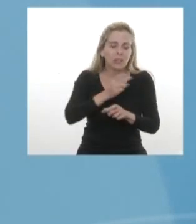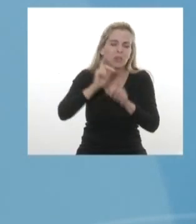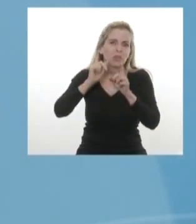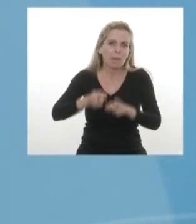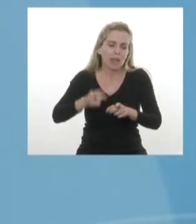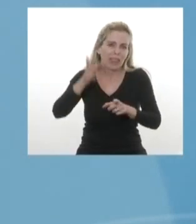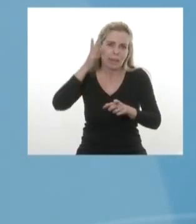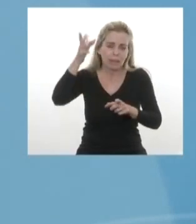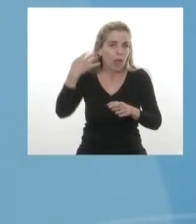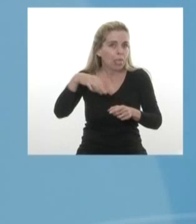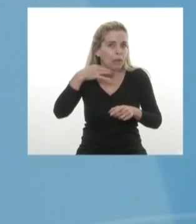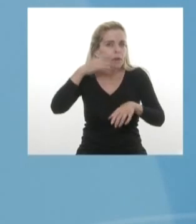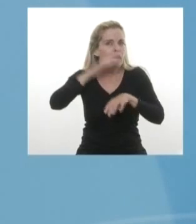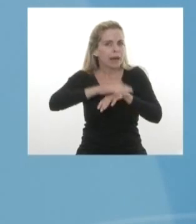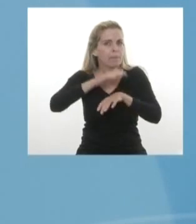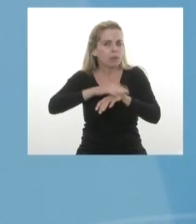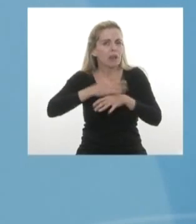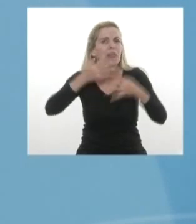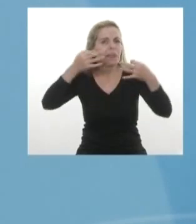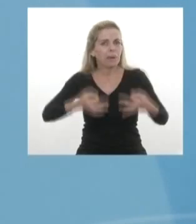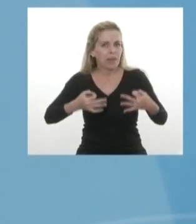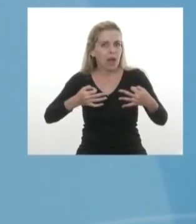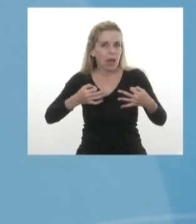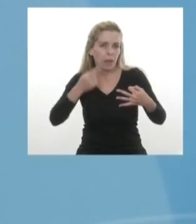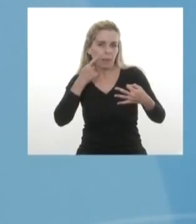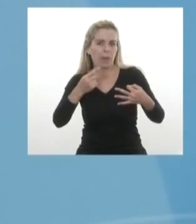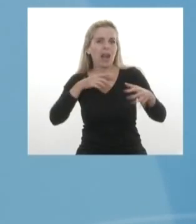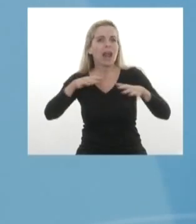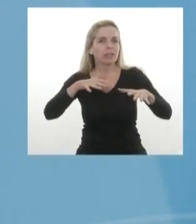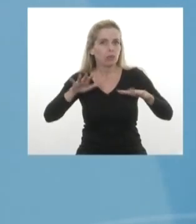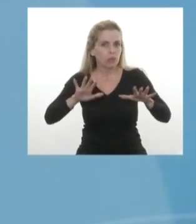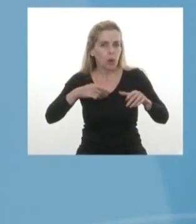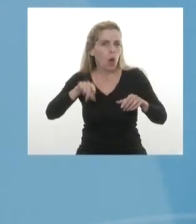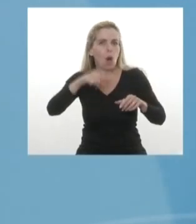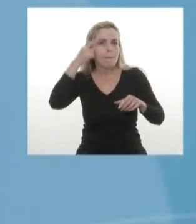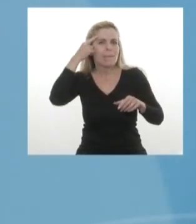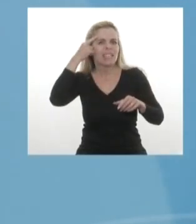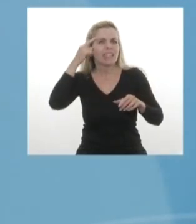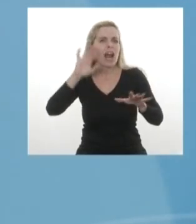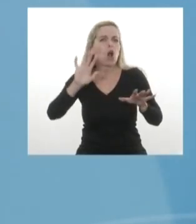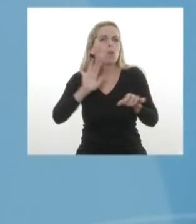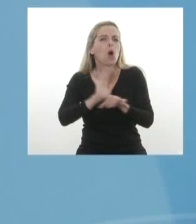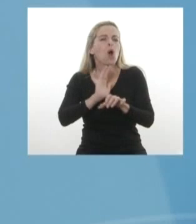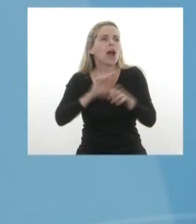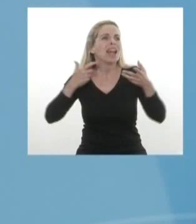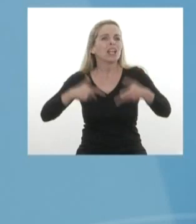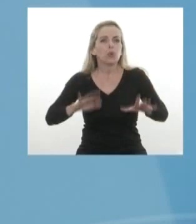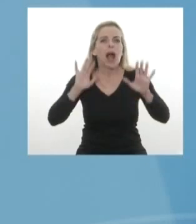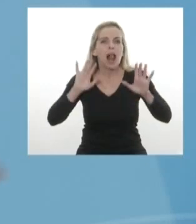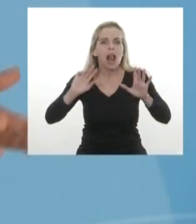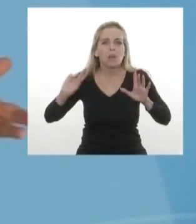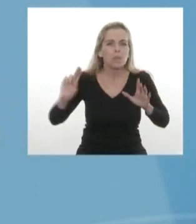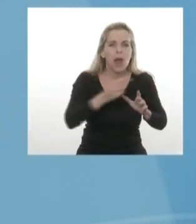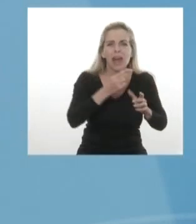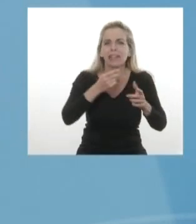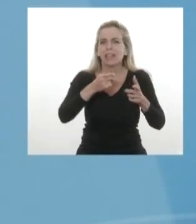seriamente lo crítico de este tiempo y no naturalizar tanta tragedia. Más